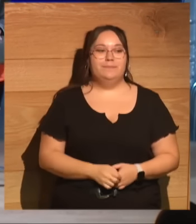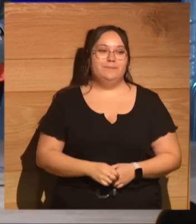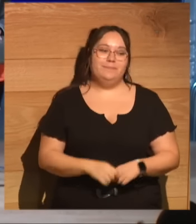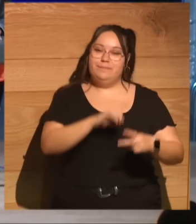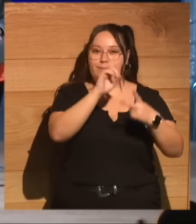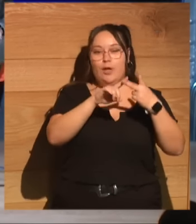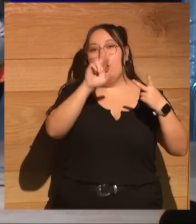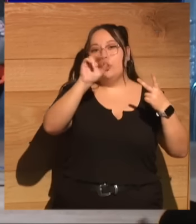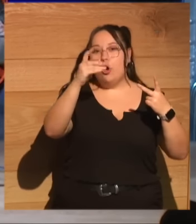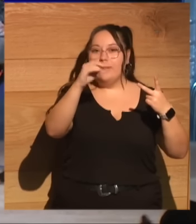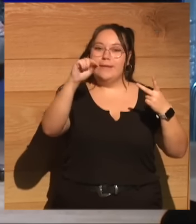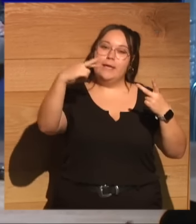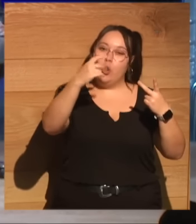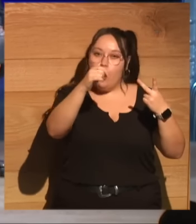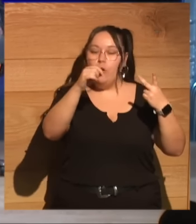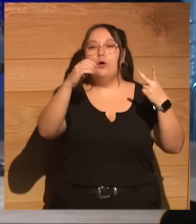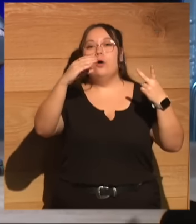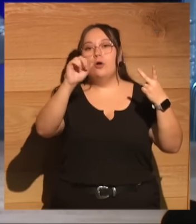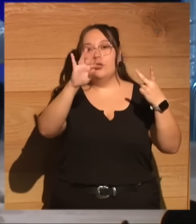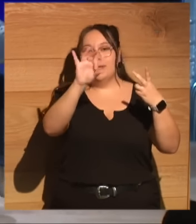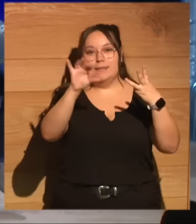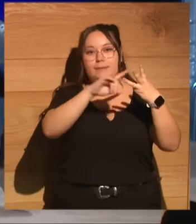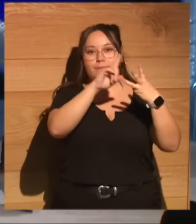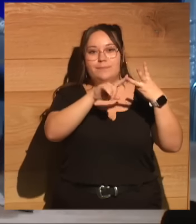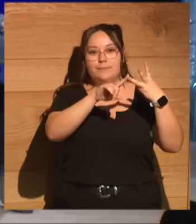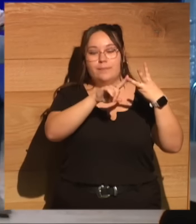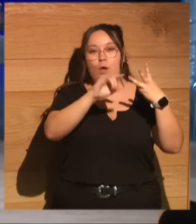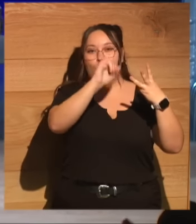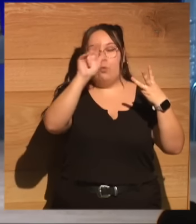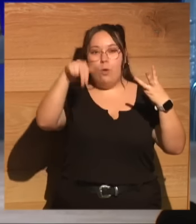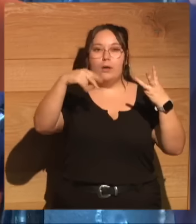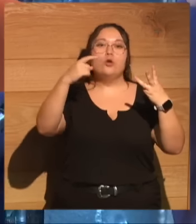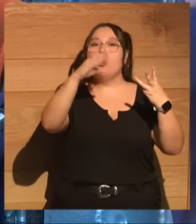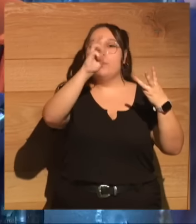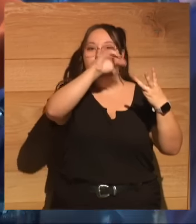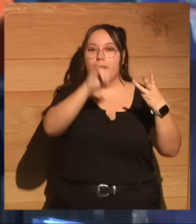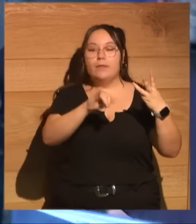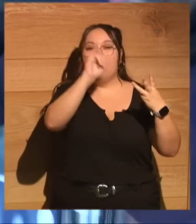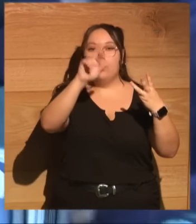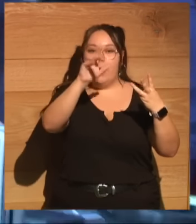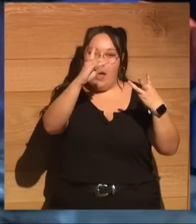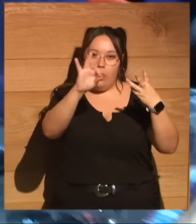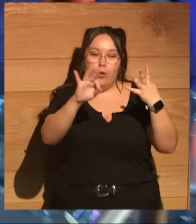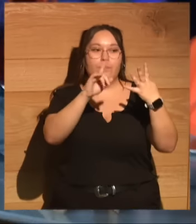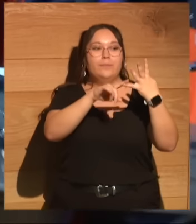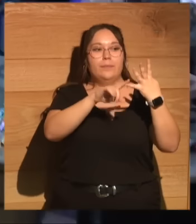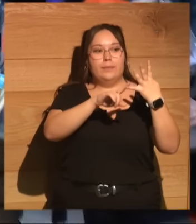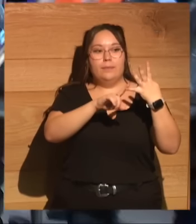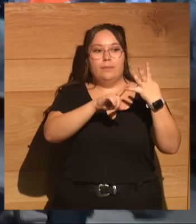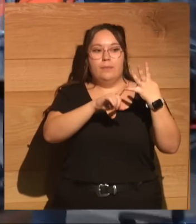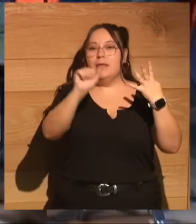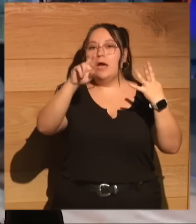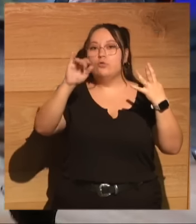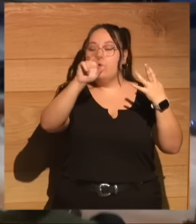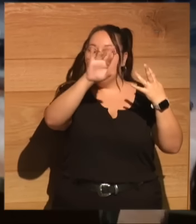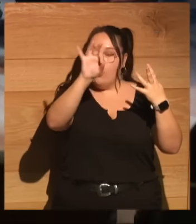¡Bravo! ¡Rodrigo Cortés! ¡Ay, guapo! ¡Qué pelo! ¡Y Juan Gómez Jurado! ¡Y